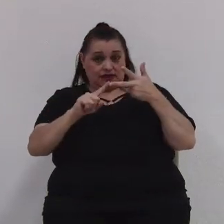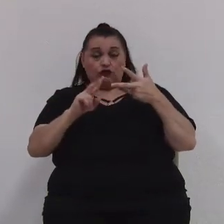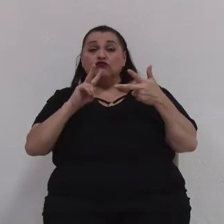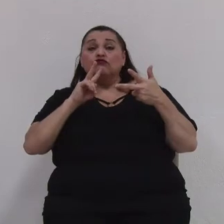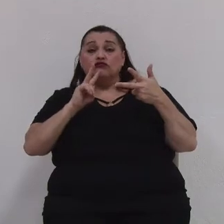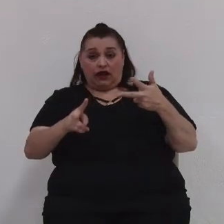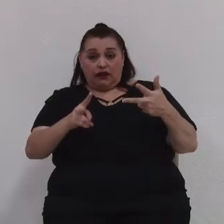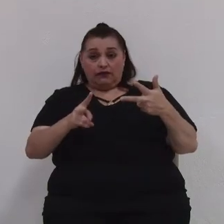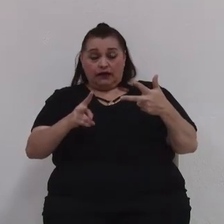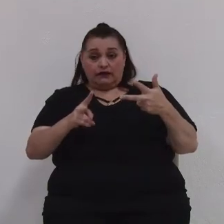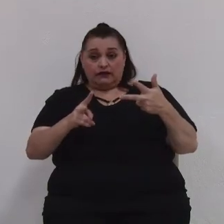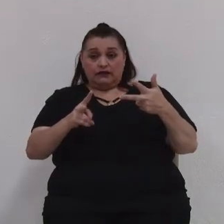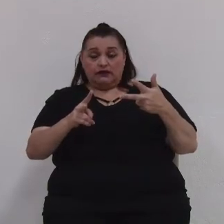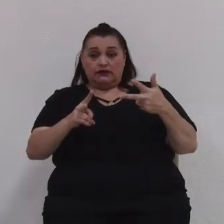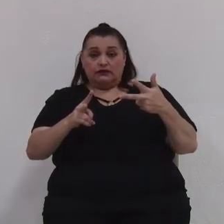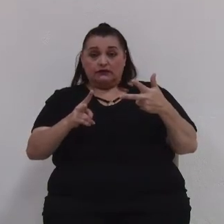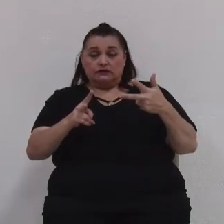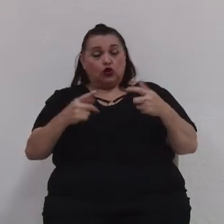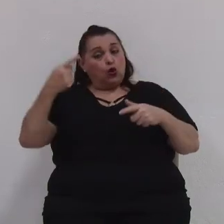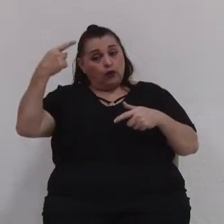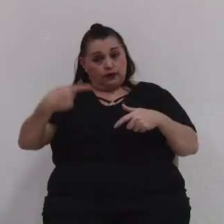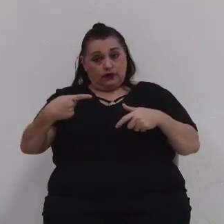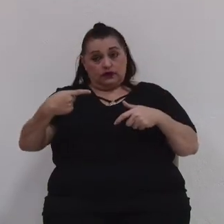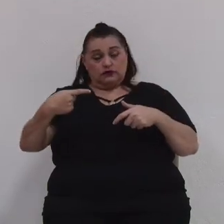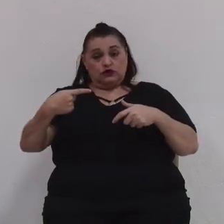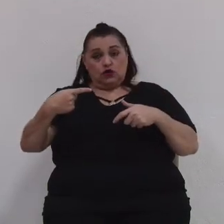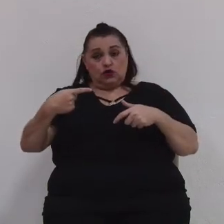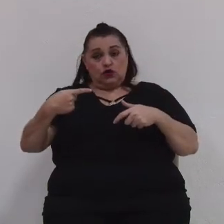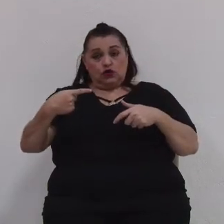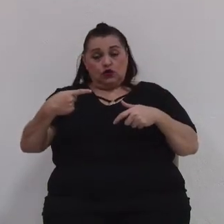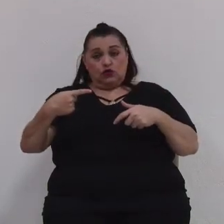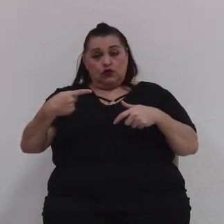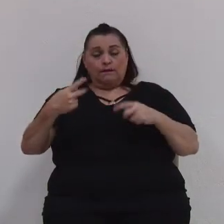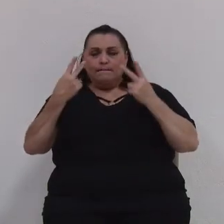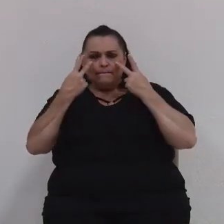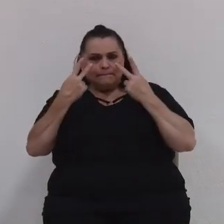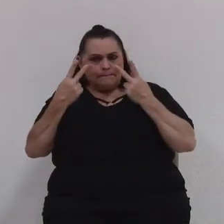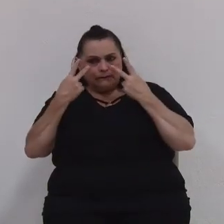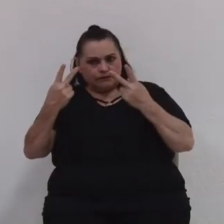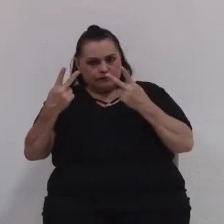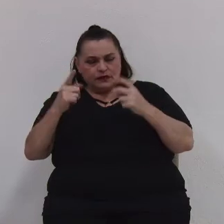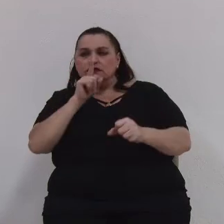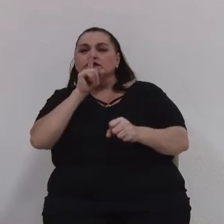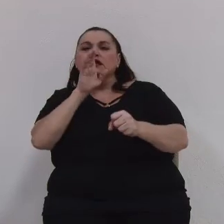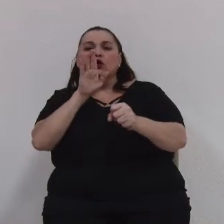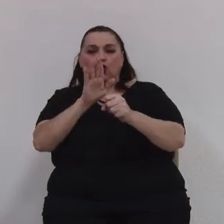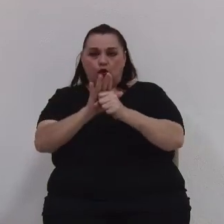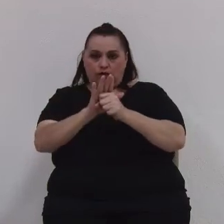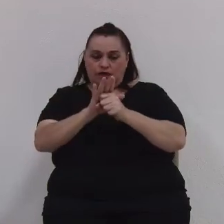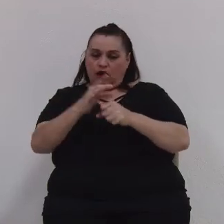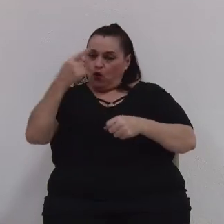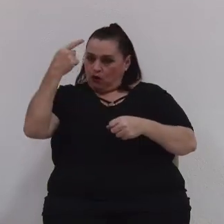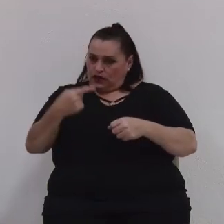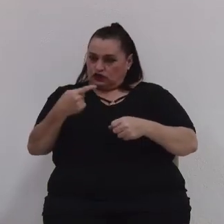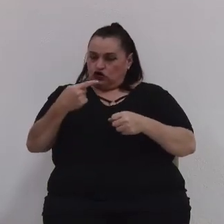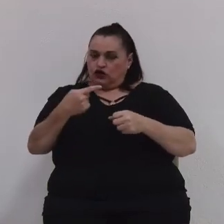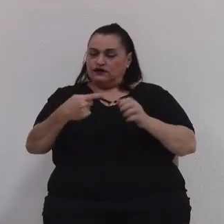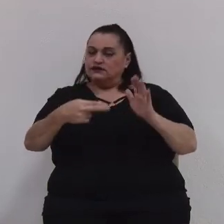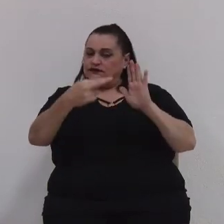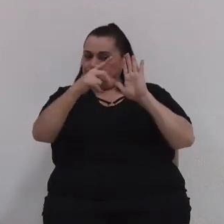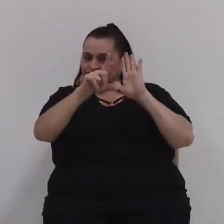realmente la obligación, digamos, el velar porque se cumpla las obligaciones y los mandatos